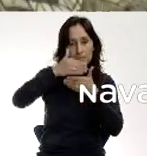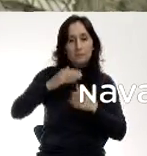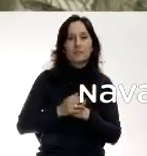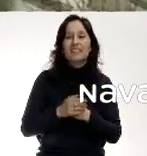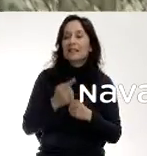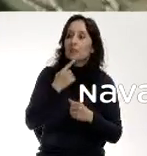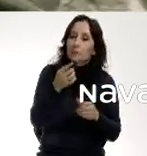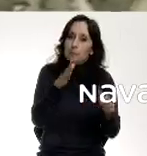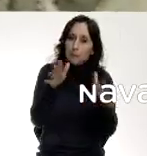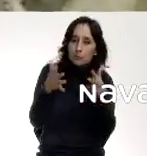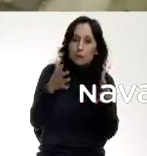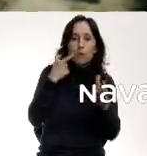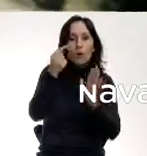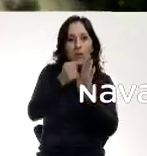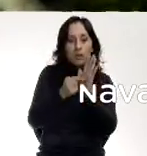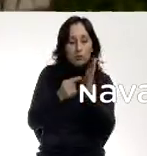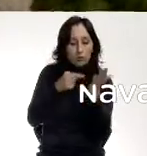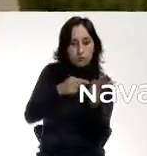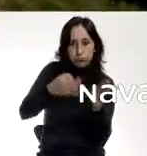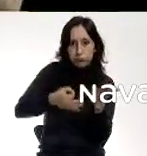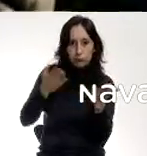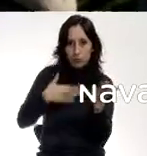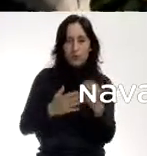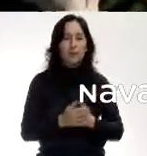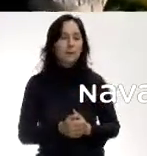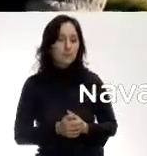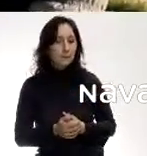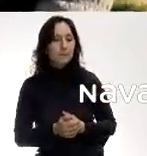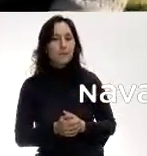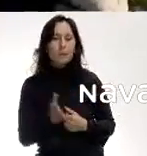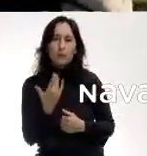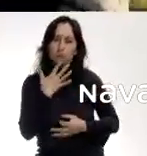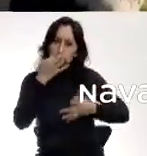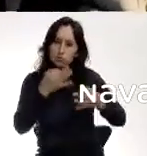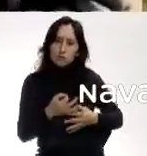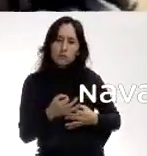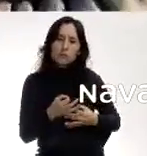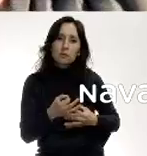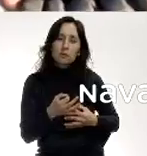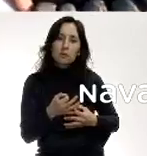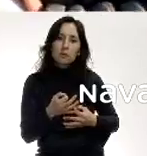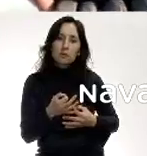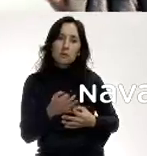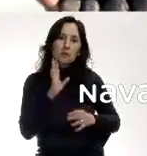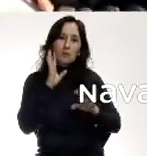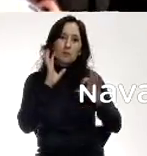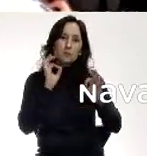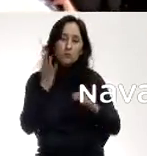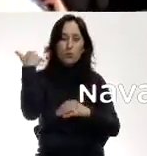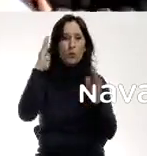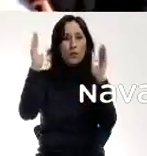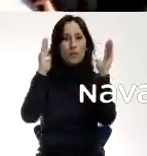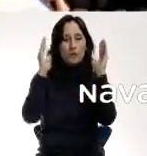fidedigna porque tampoco hay datos constantes. Lo que sí que es verídico es que es de las únicas fortificaciones que siguen en pie de aquella